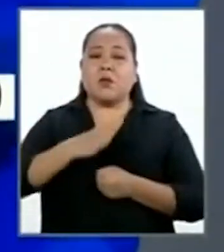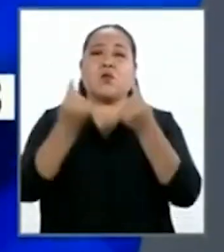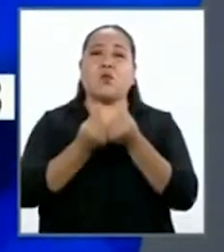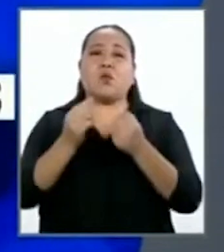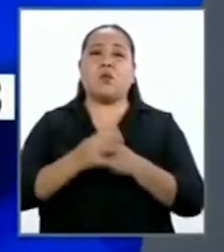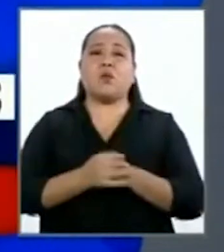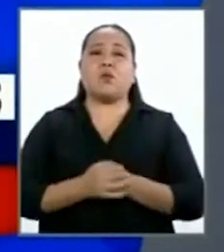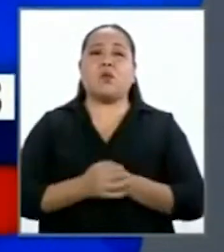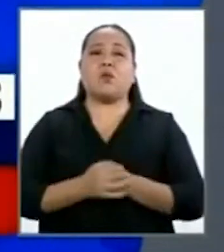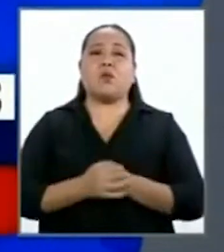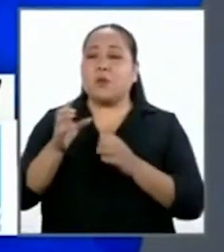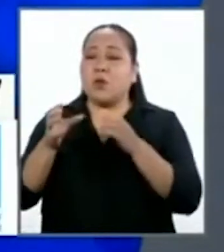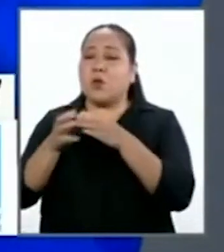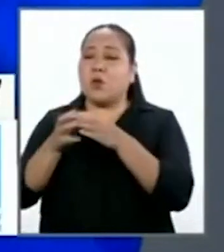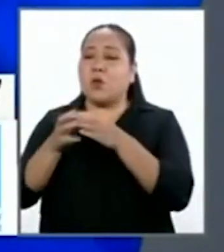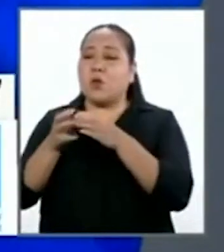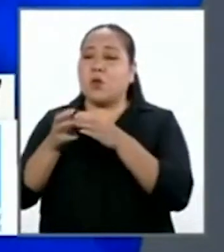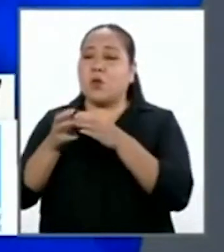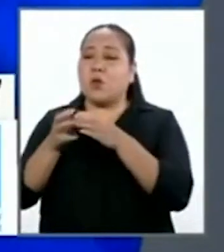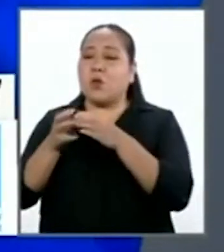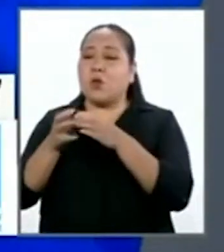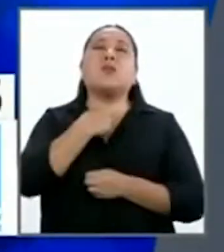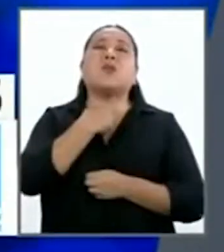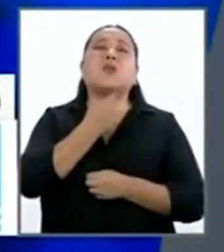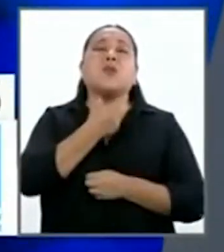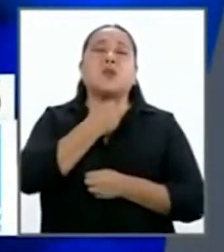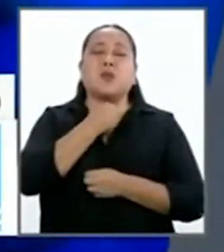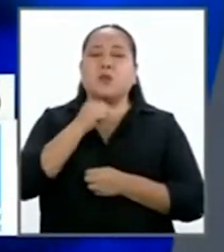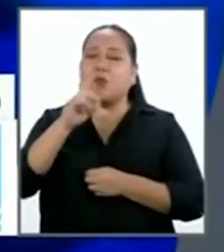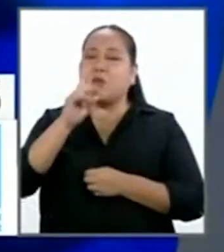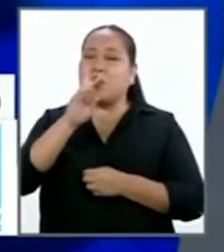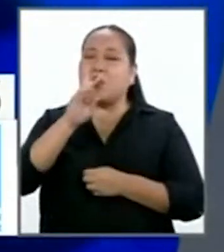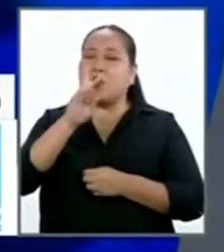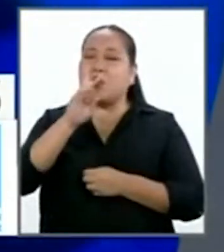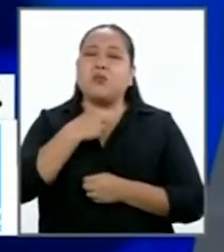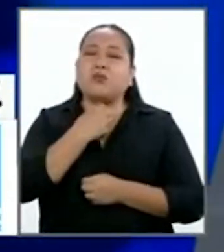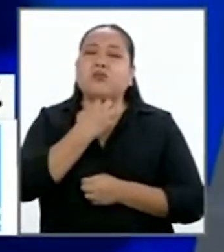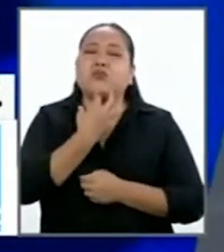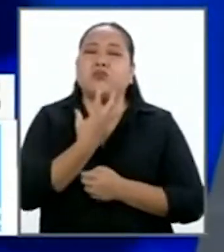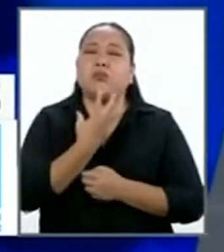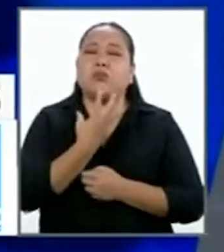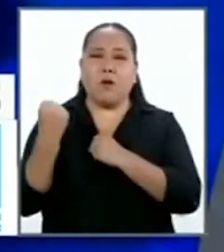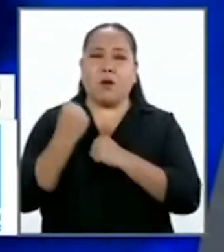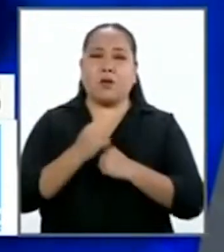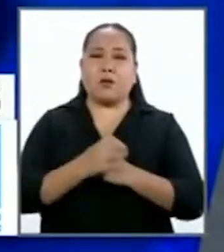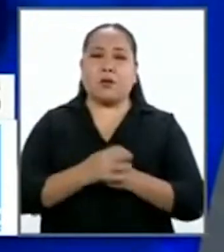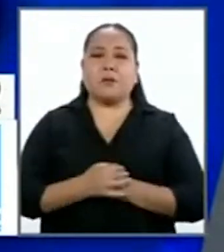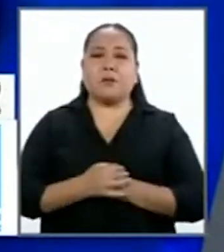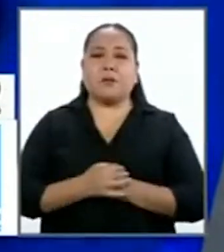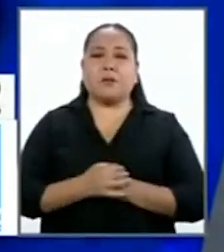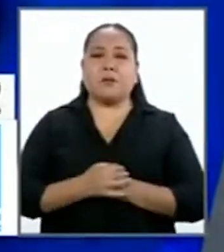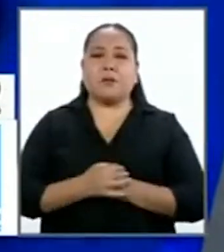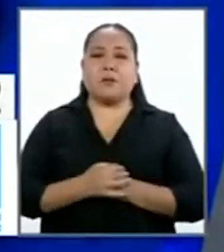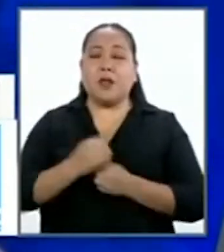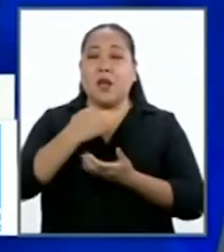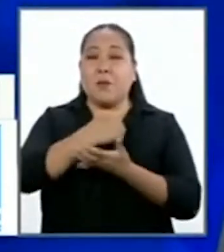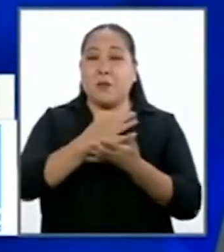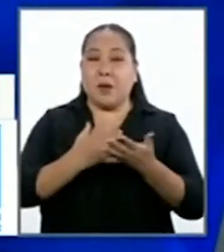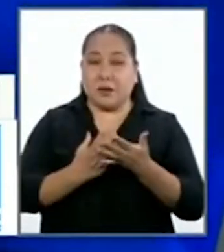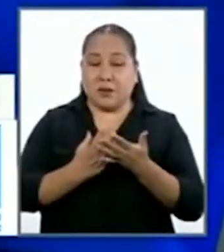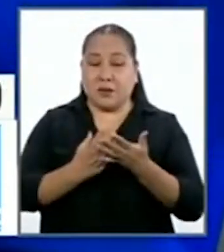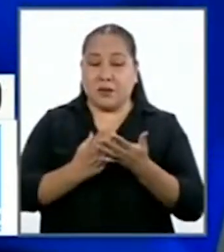delincuencial y van a disculpar que todo es muy afónico porque no puedo expresar muy bien el sistema corrupto